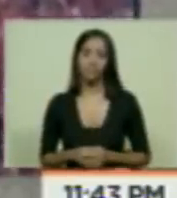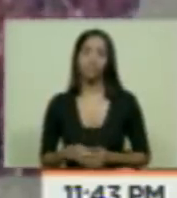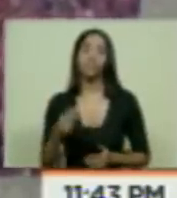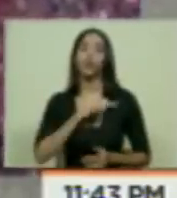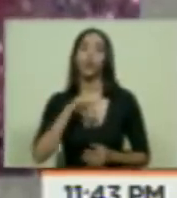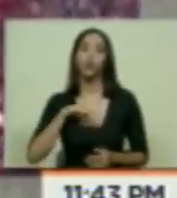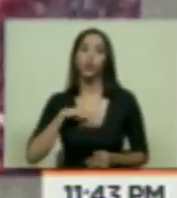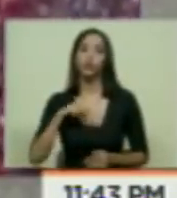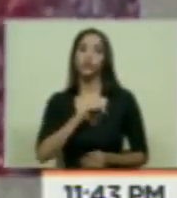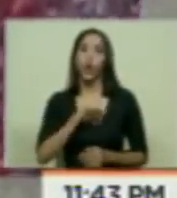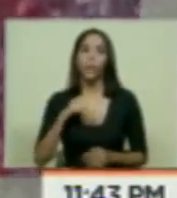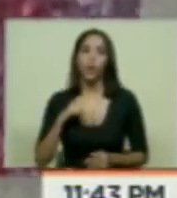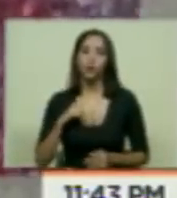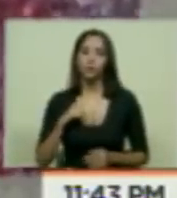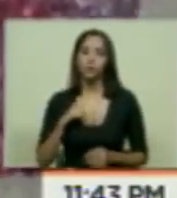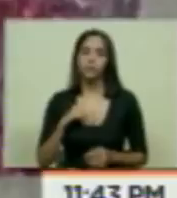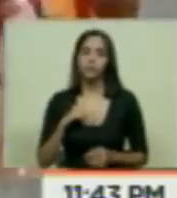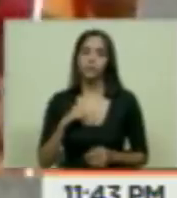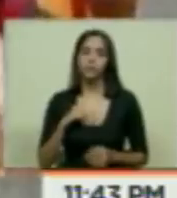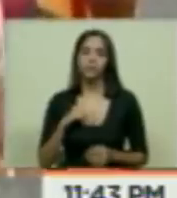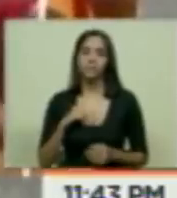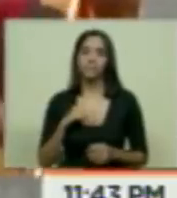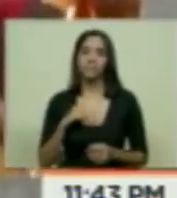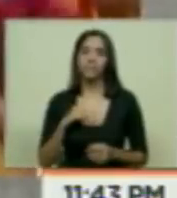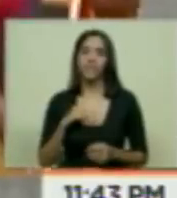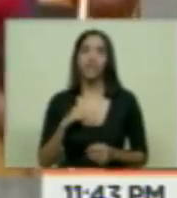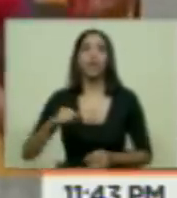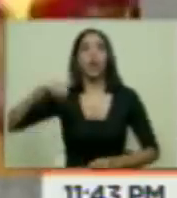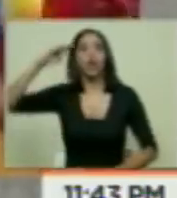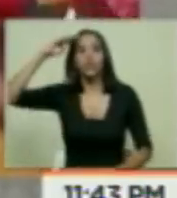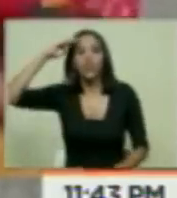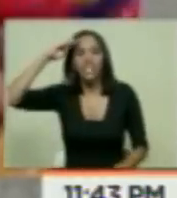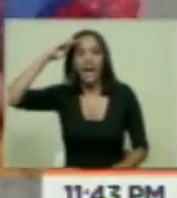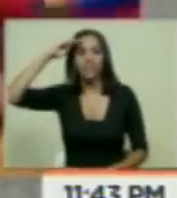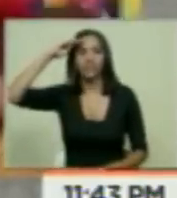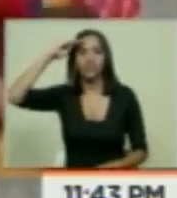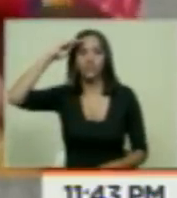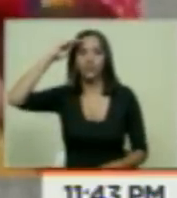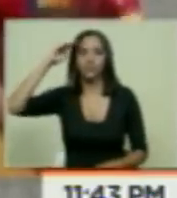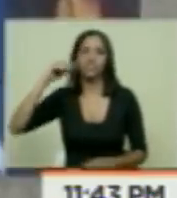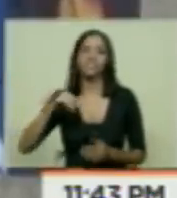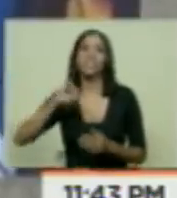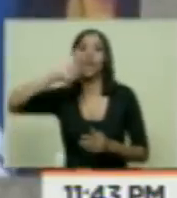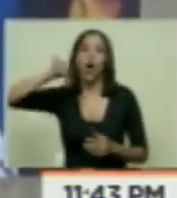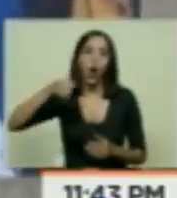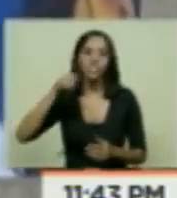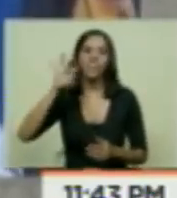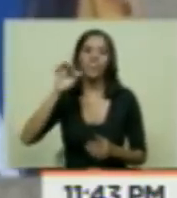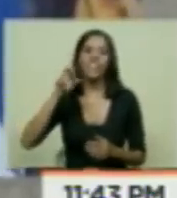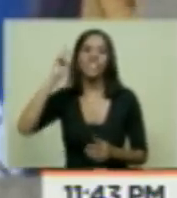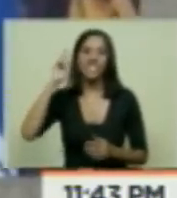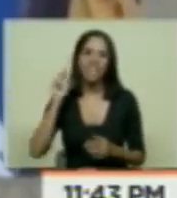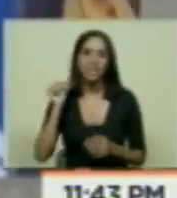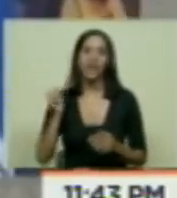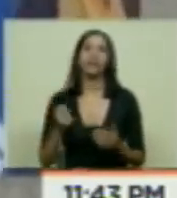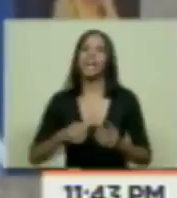Nosotros somos los soldados de José Félix Rivas en la victoria.